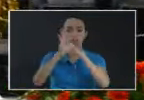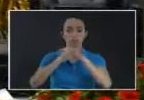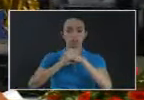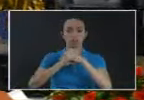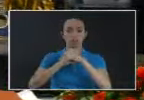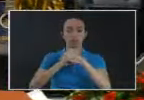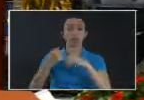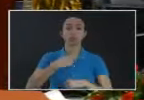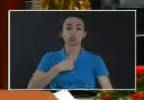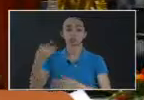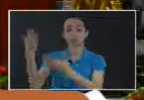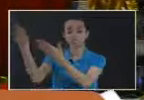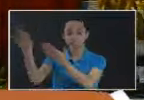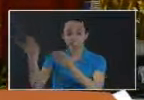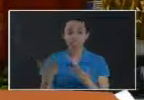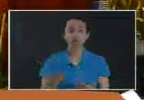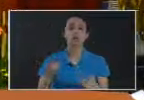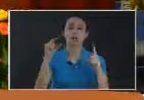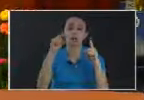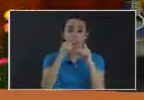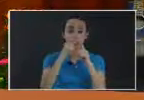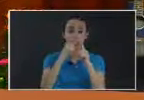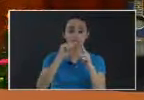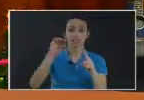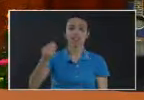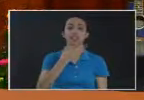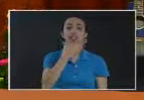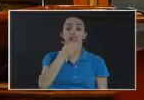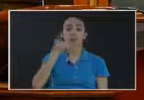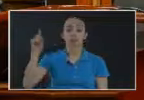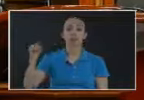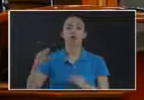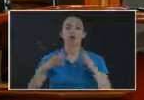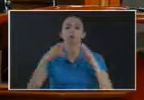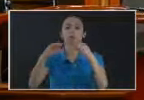yo traigo la palabra que Dios puso en mi corazón.